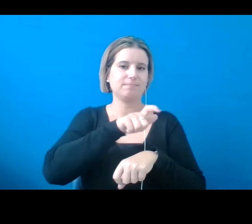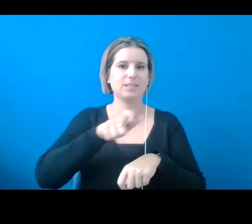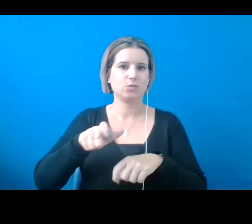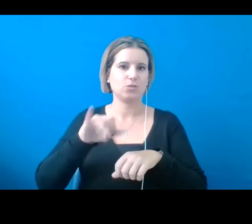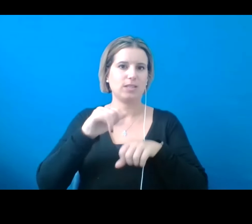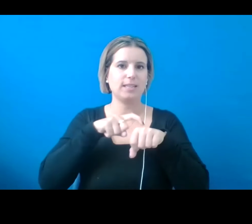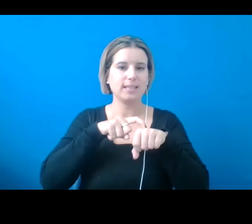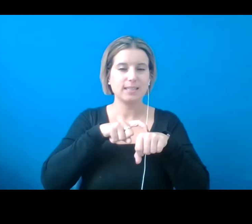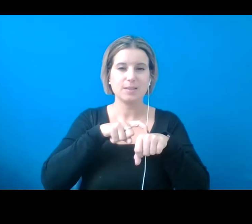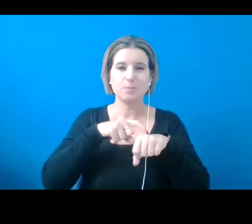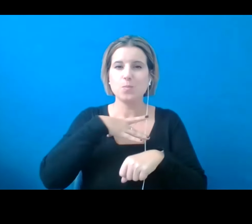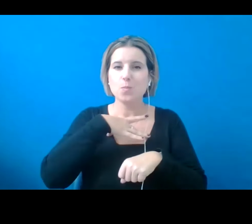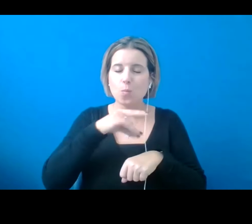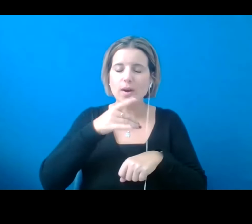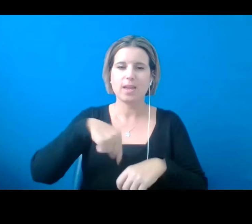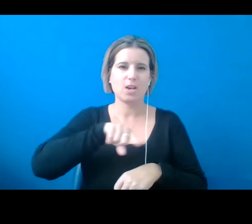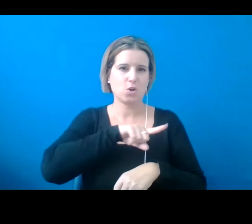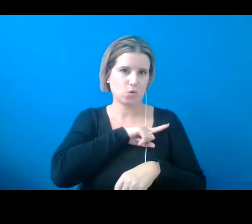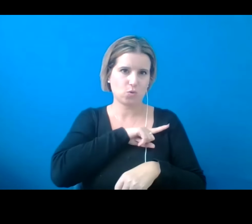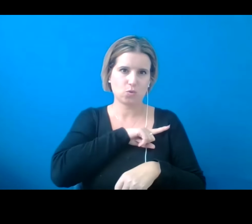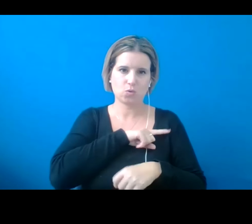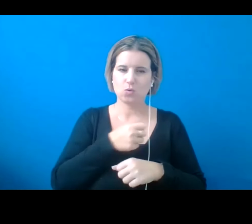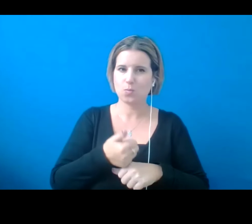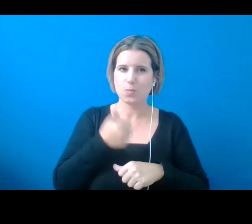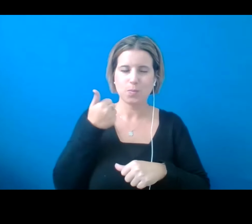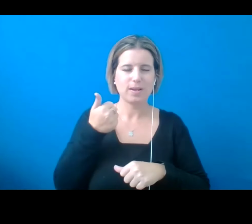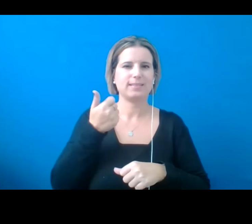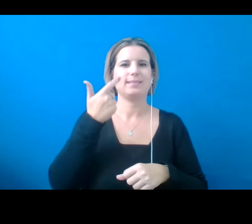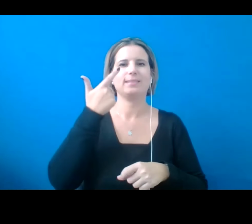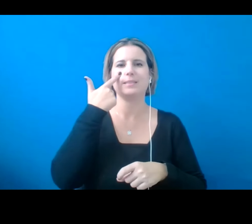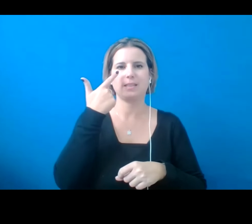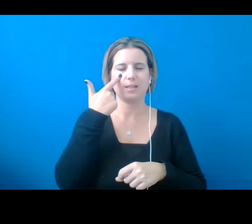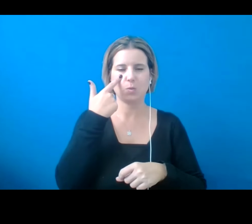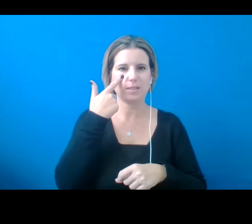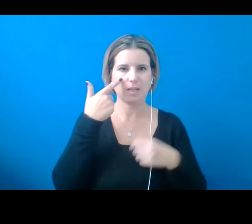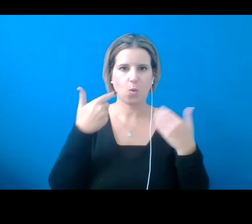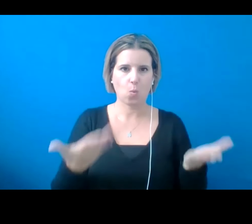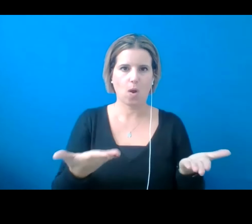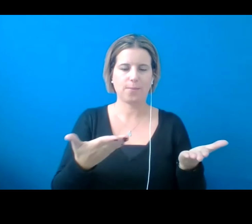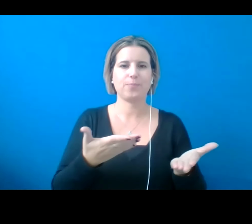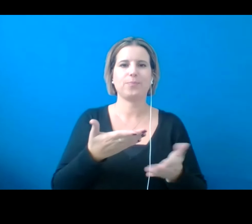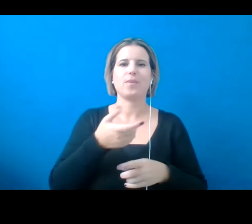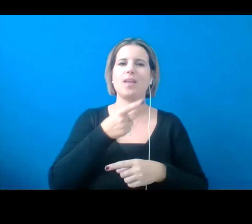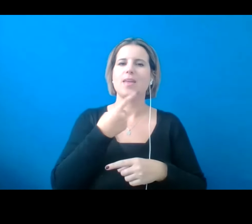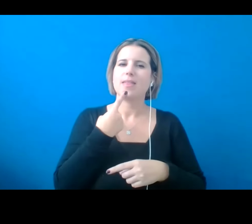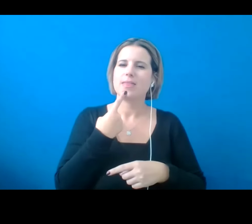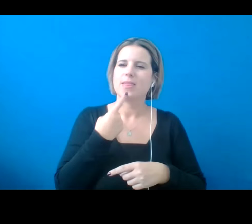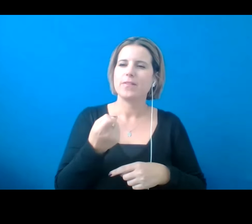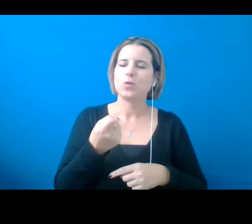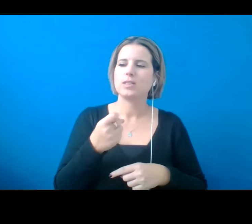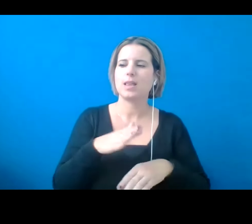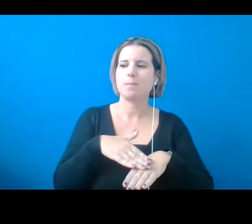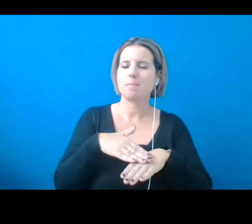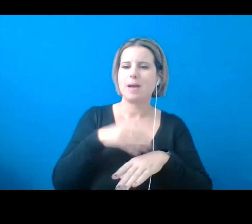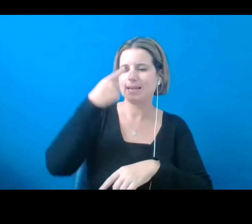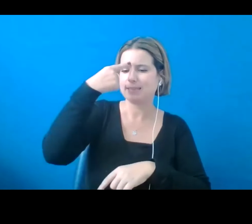quizás las que a nosotros más tenemos que tener en cuenta serían las dificultades para identificar y para